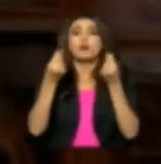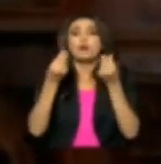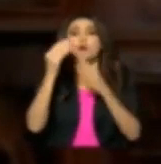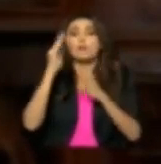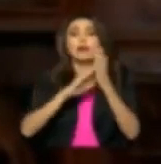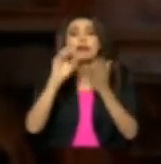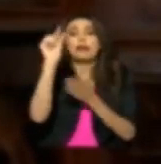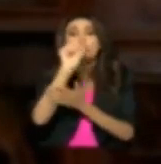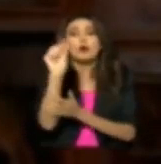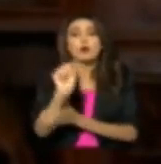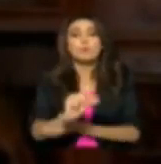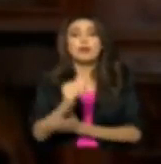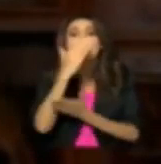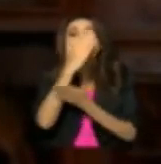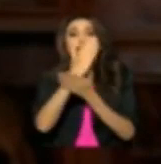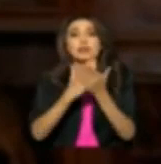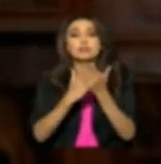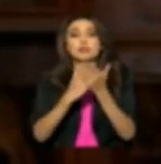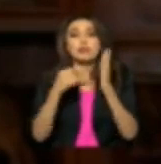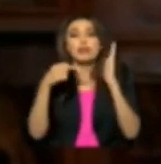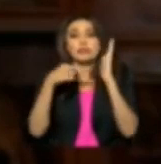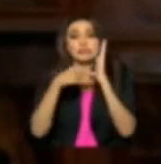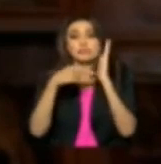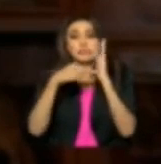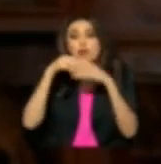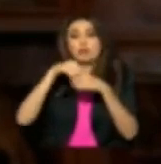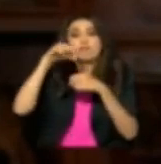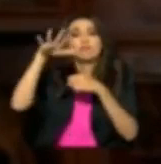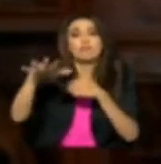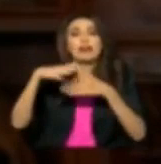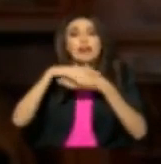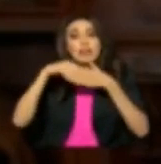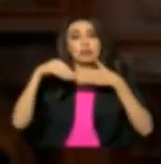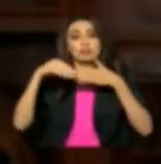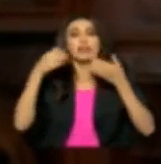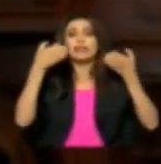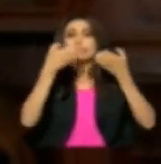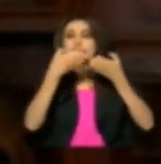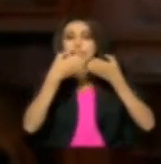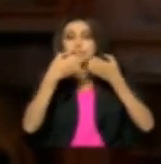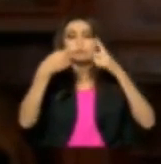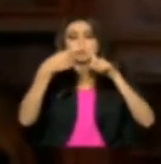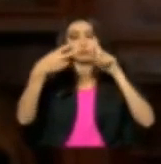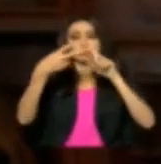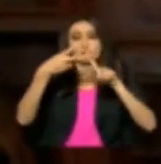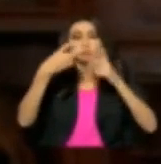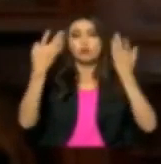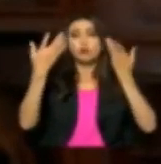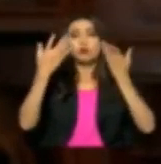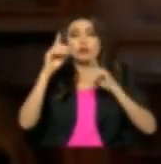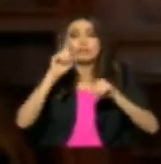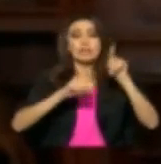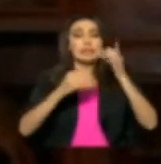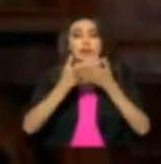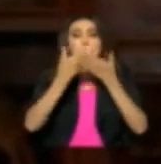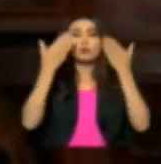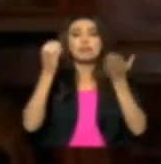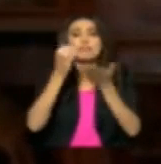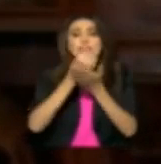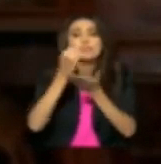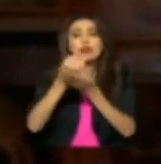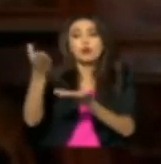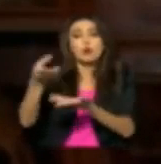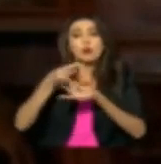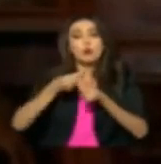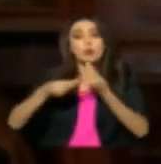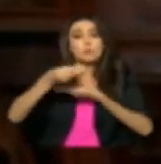He decidido bajar a la mitad el impuesto de salida de divisas para materias primas, para insumos y para bienes de capital que constan en el